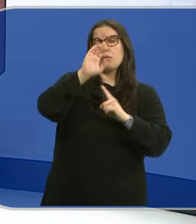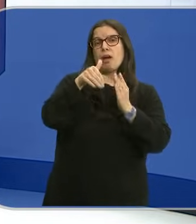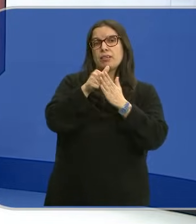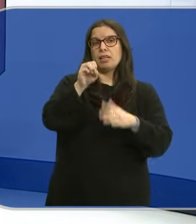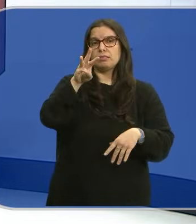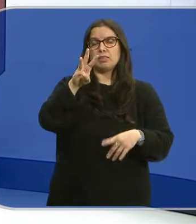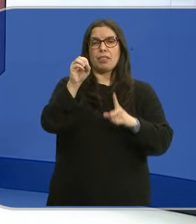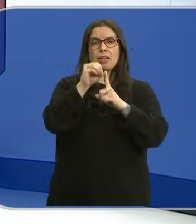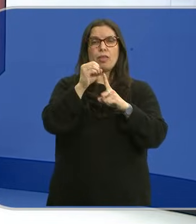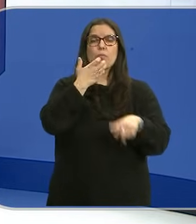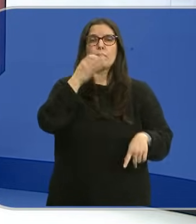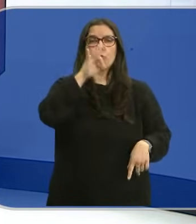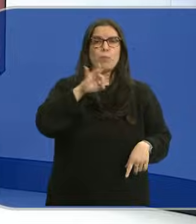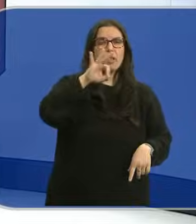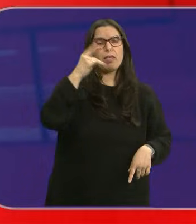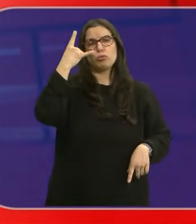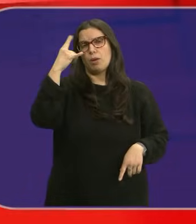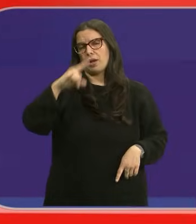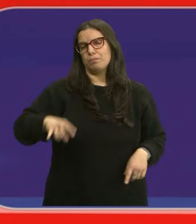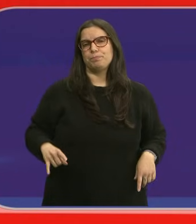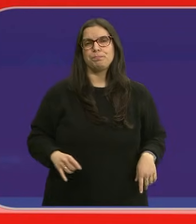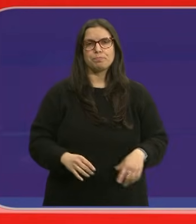los 13 grados en capitales como Palencia, Salamanca.